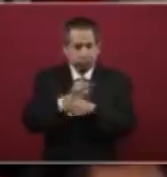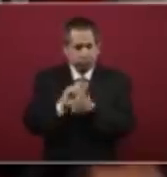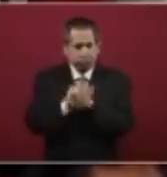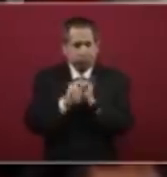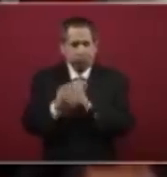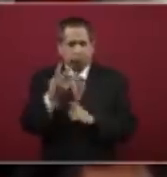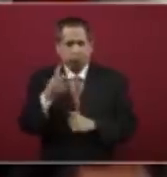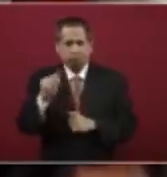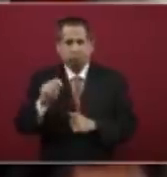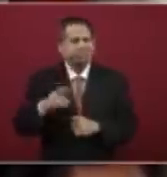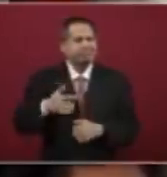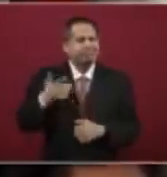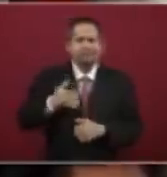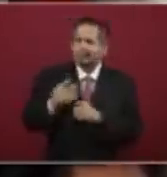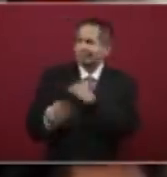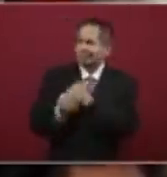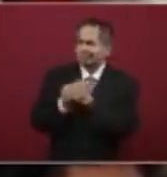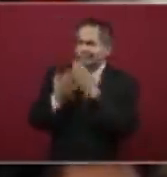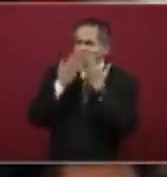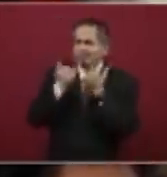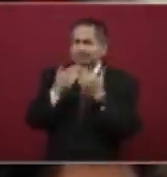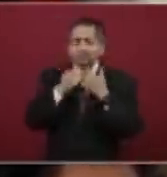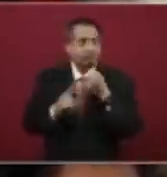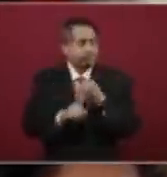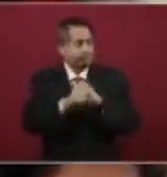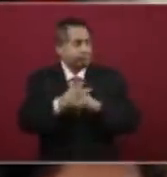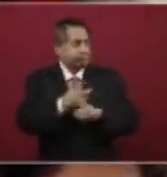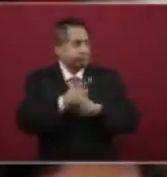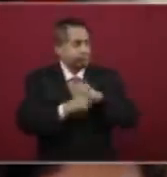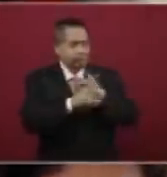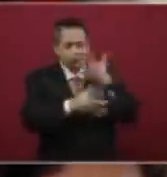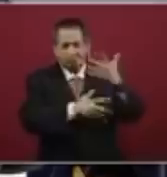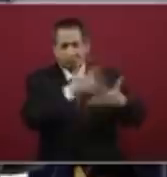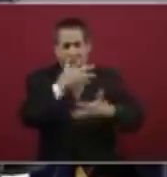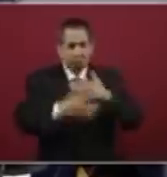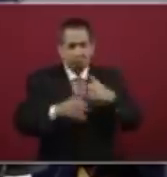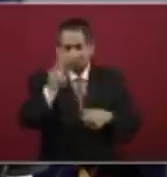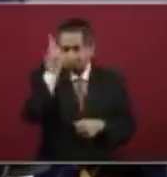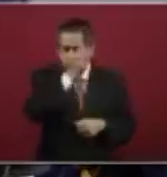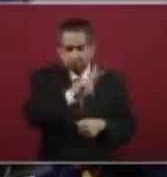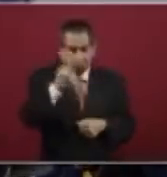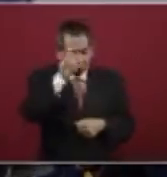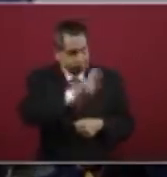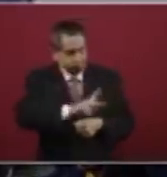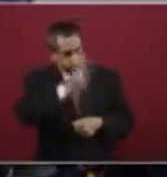poco vulnerable por causa de la violencia que se está viendo en diferentes puntos de la República.